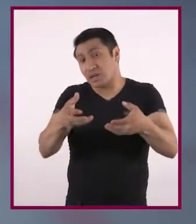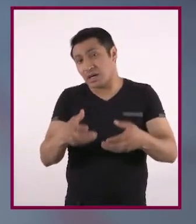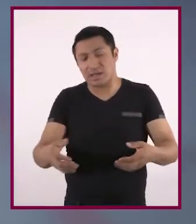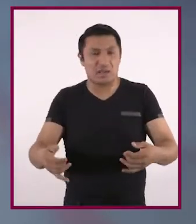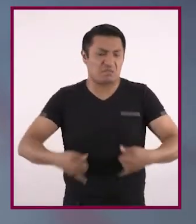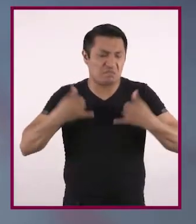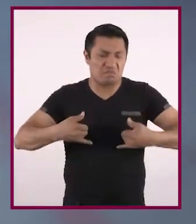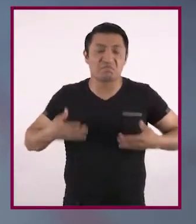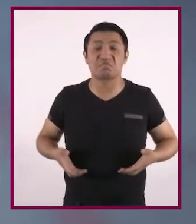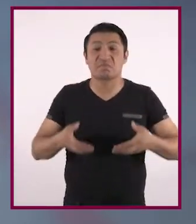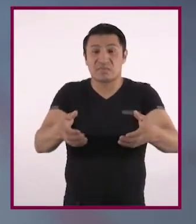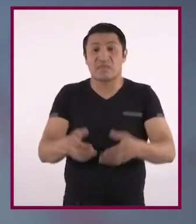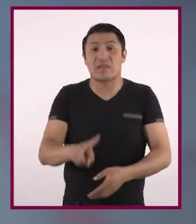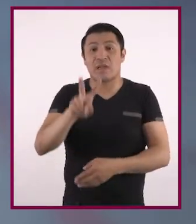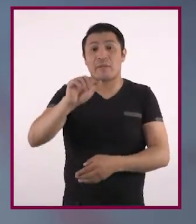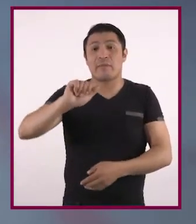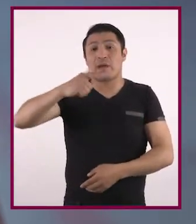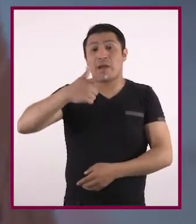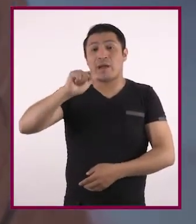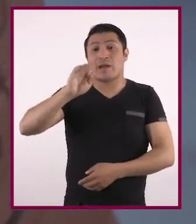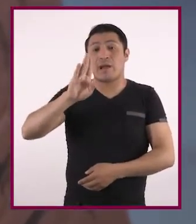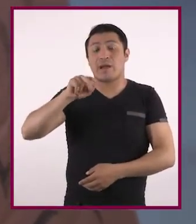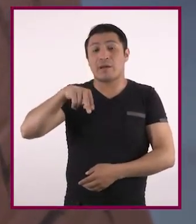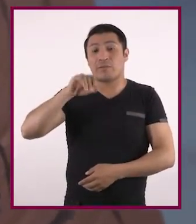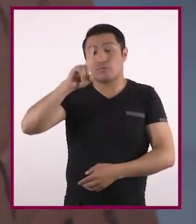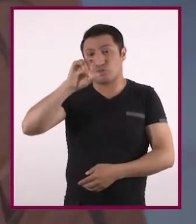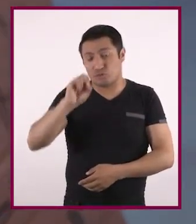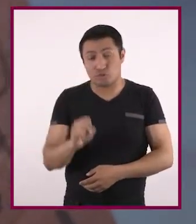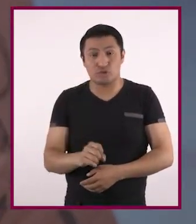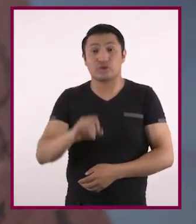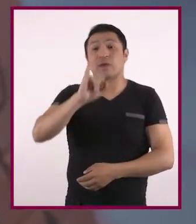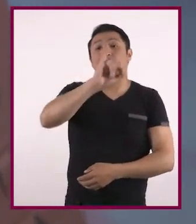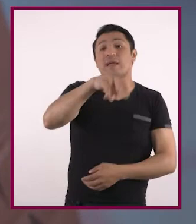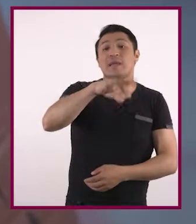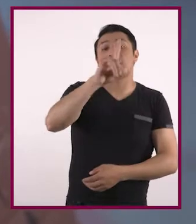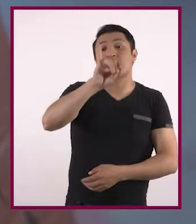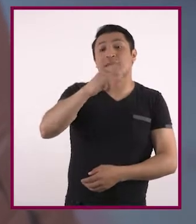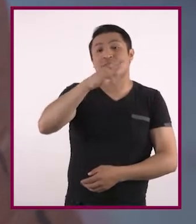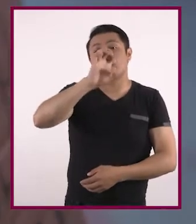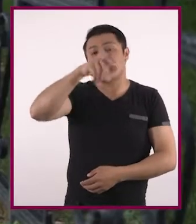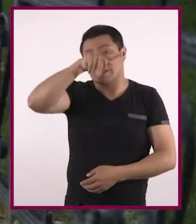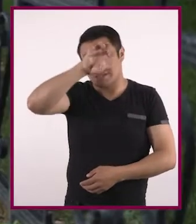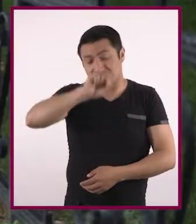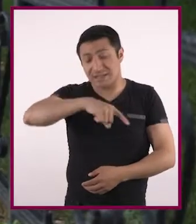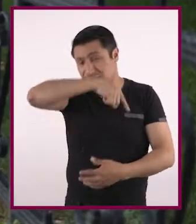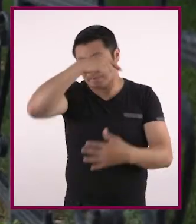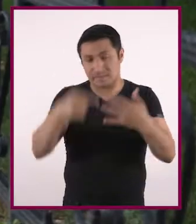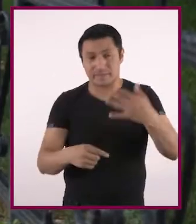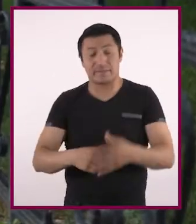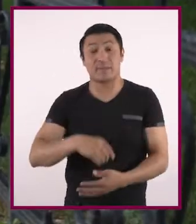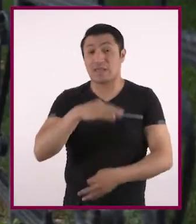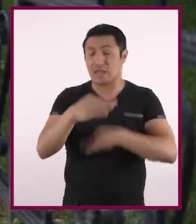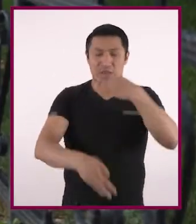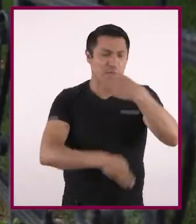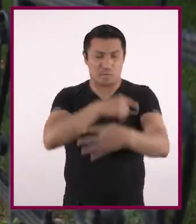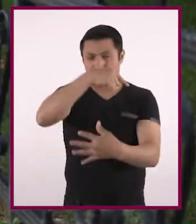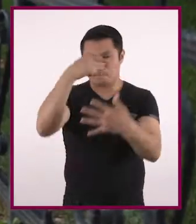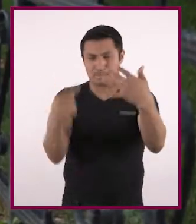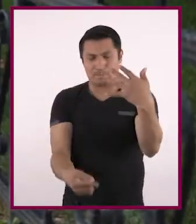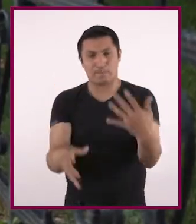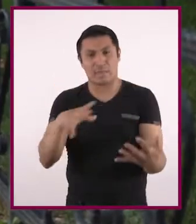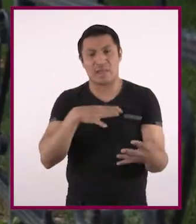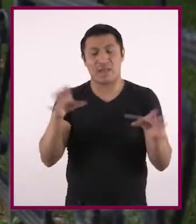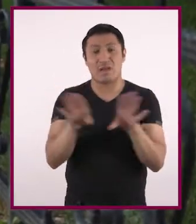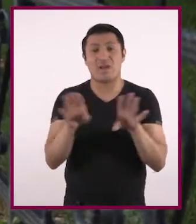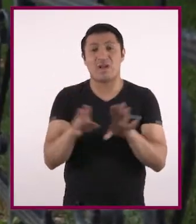chavos de la calle, vagabundos, indigentes, entre otros. Todas estas denominaciones han adquirido una